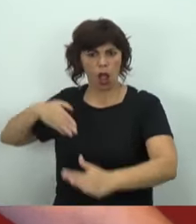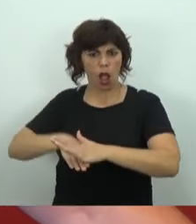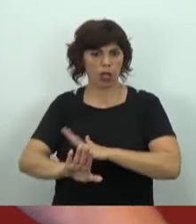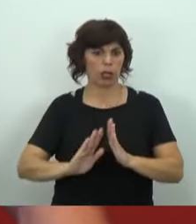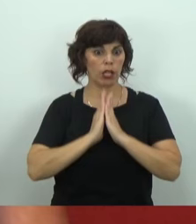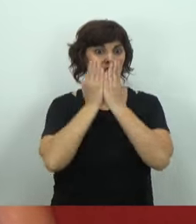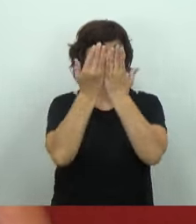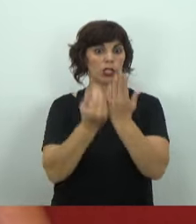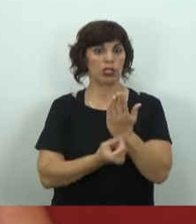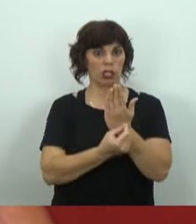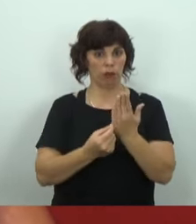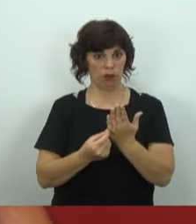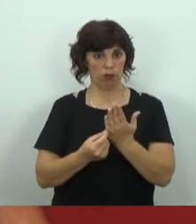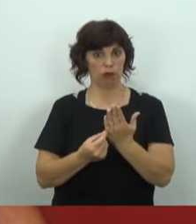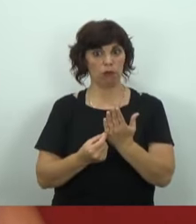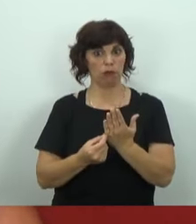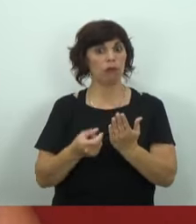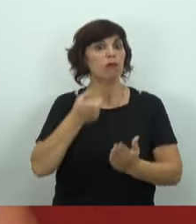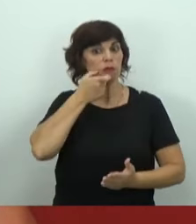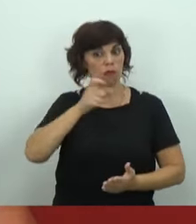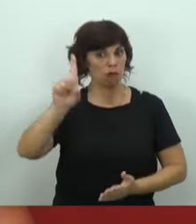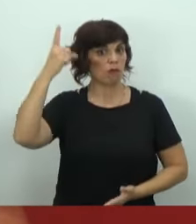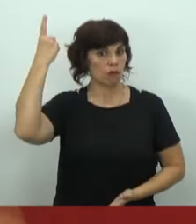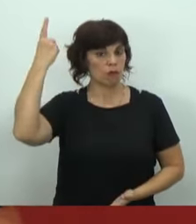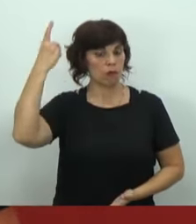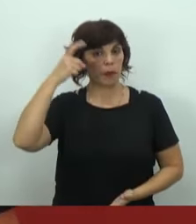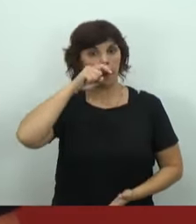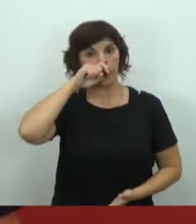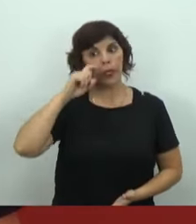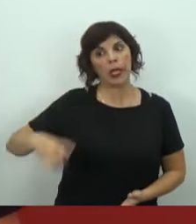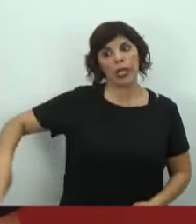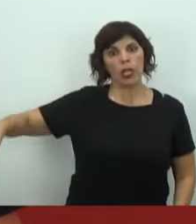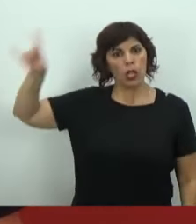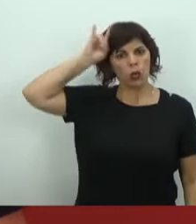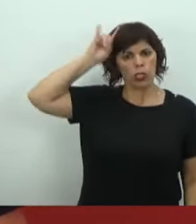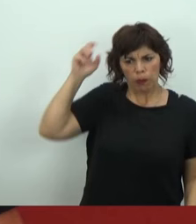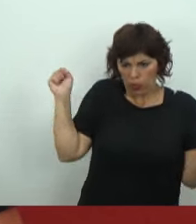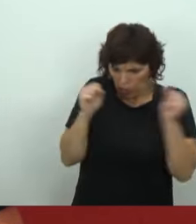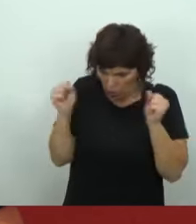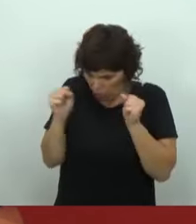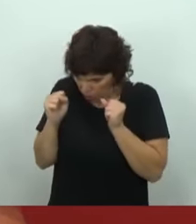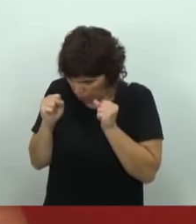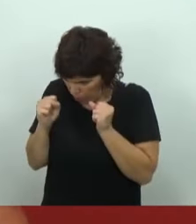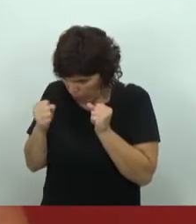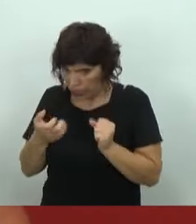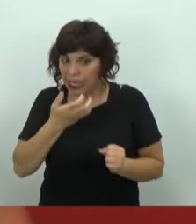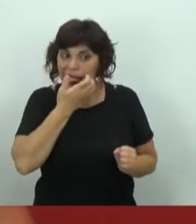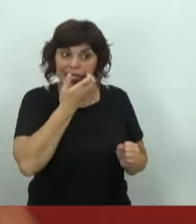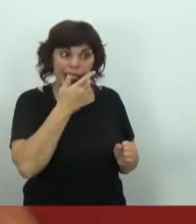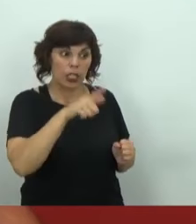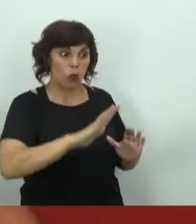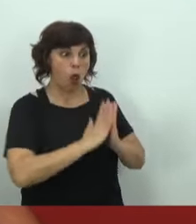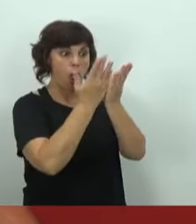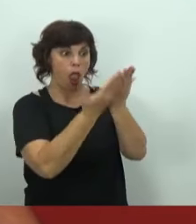Entonces me di cuenta que los demonios tiemblan delante de la palabra. Y más todavía cuando hablas de la sangre de